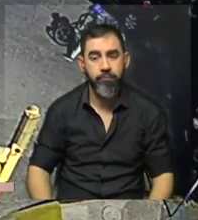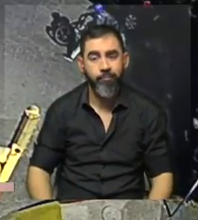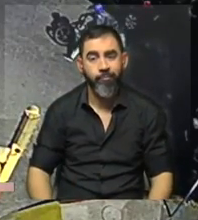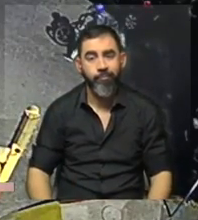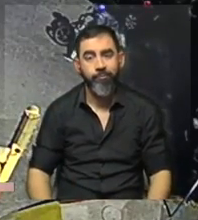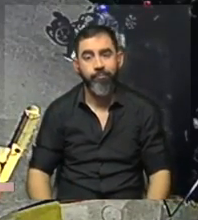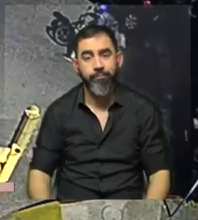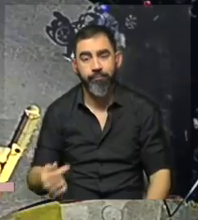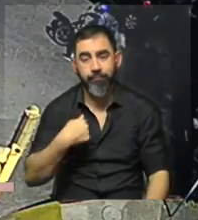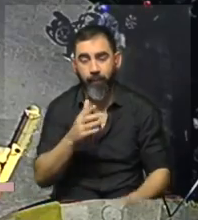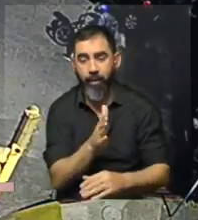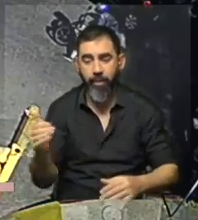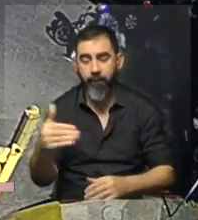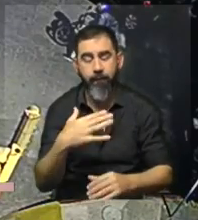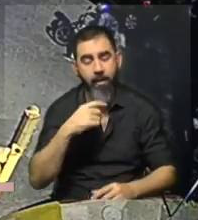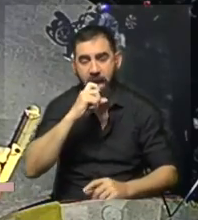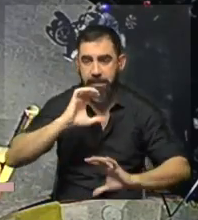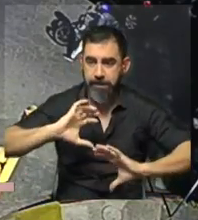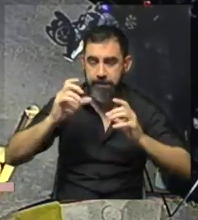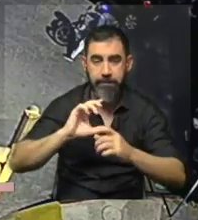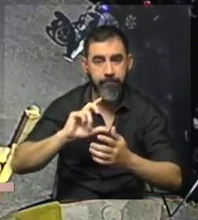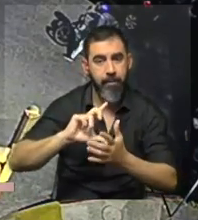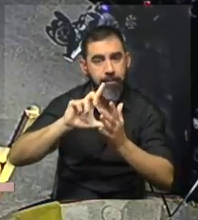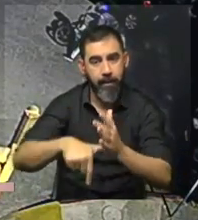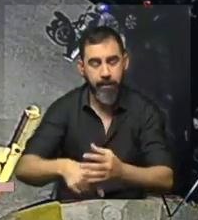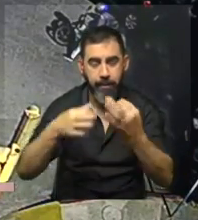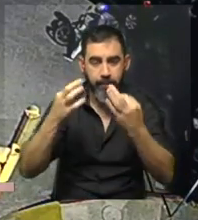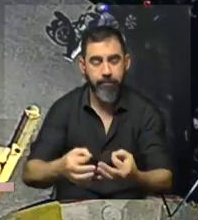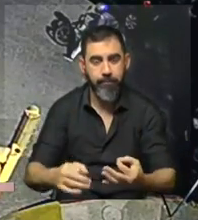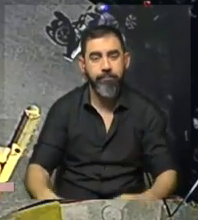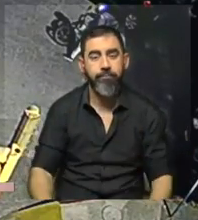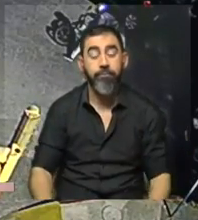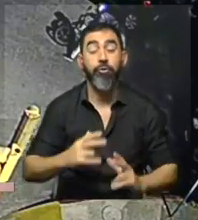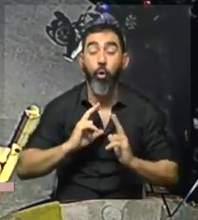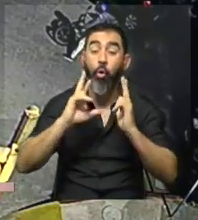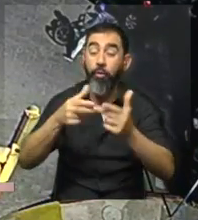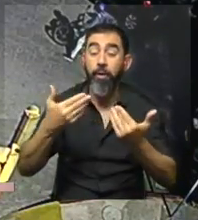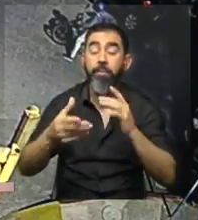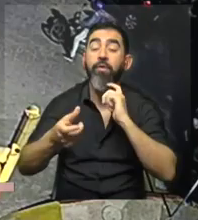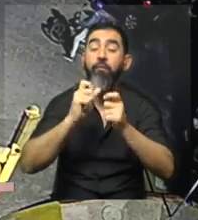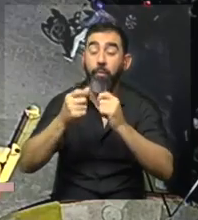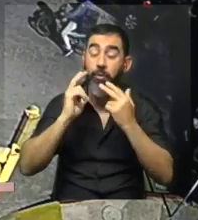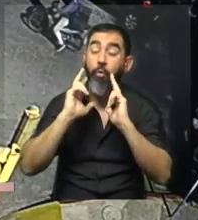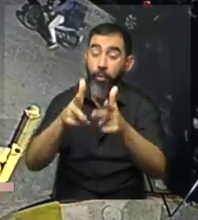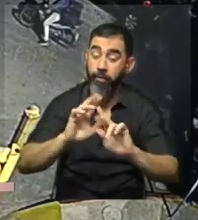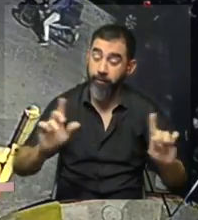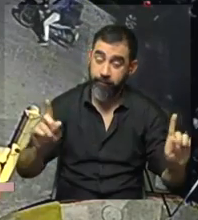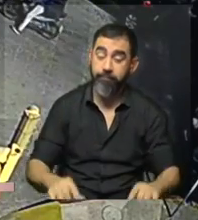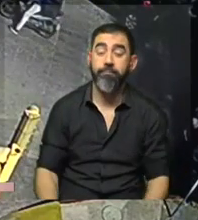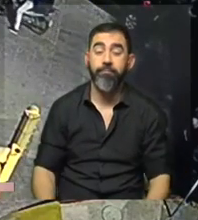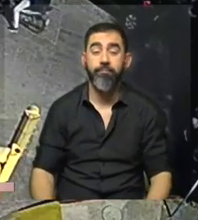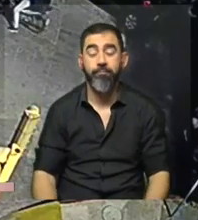qué calentura tenía. Sí, venía llegando porque ya tarde. No escuchó. Nosotros lo dijimos en el arranque del informativo. Aparte dije, tarea